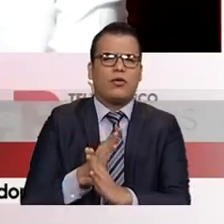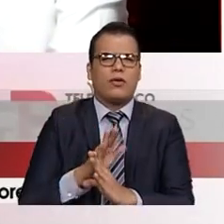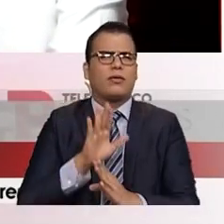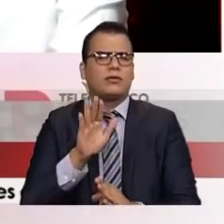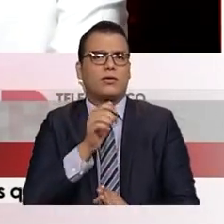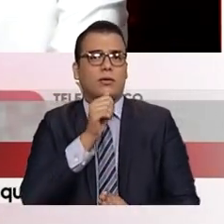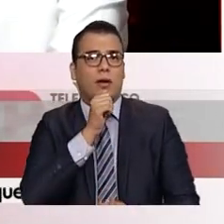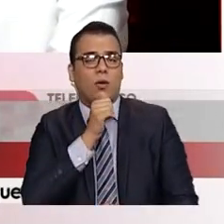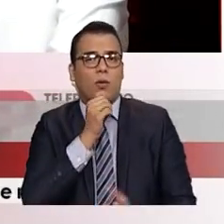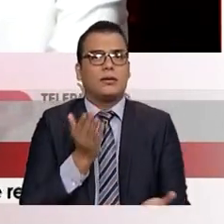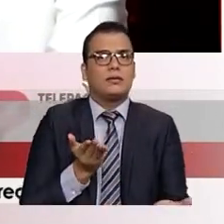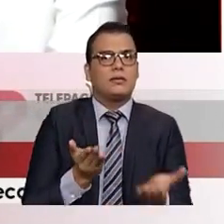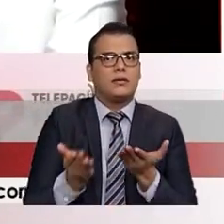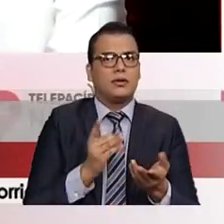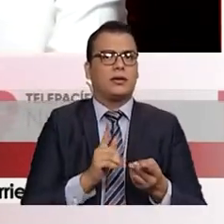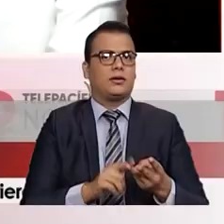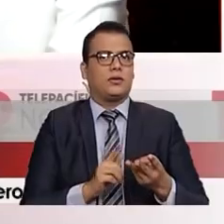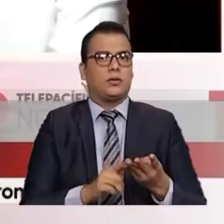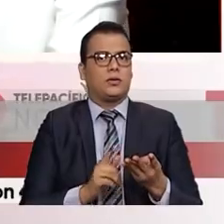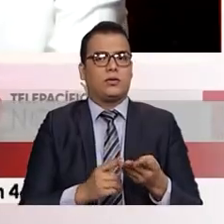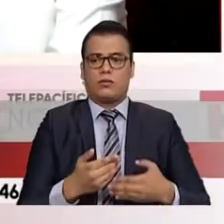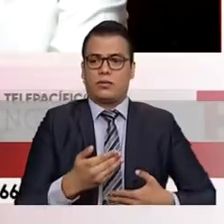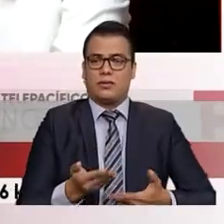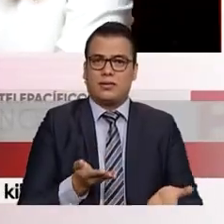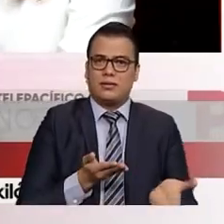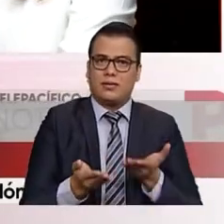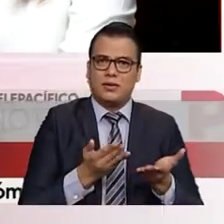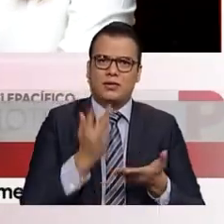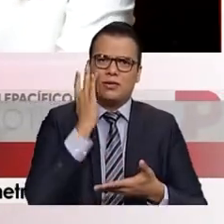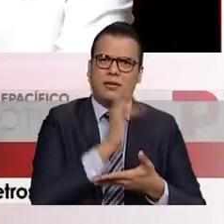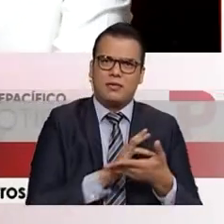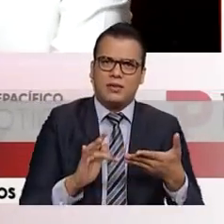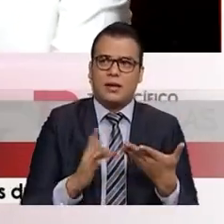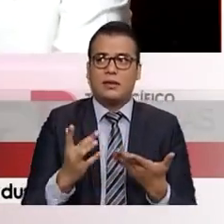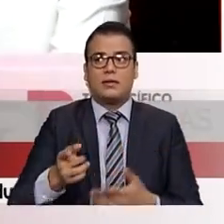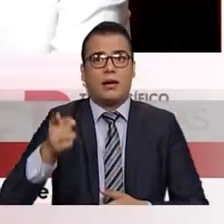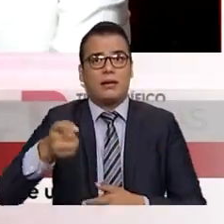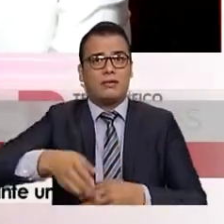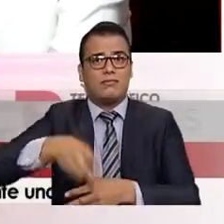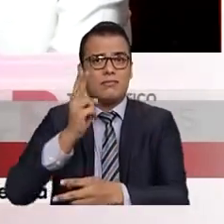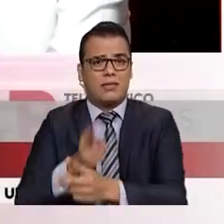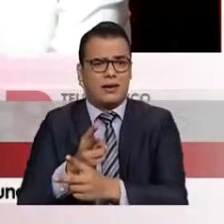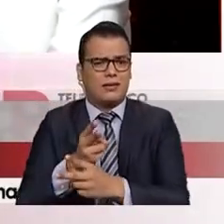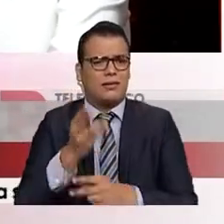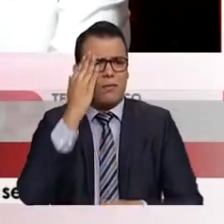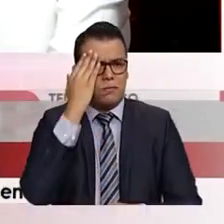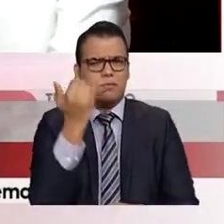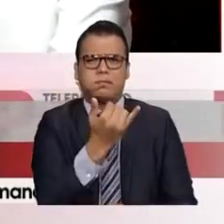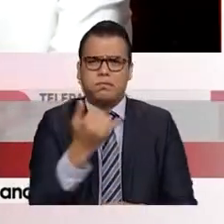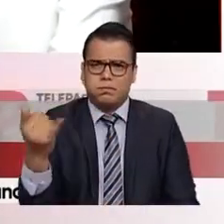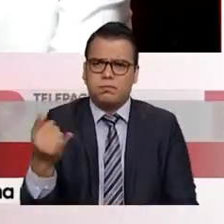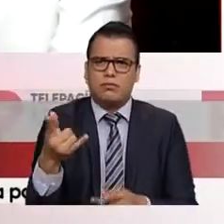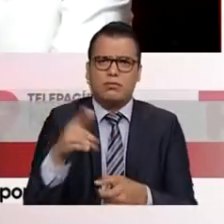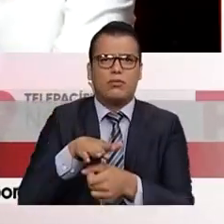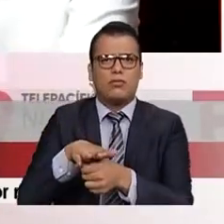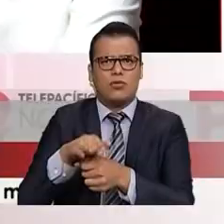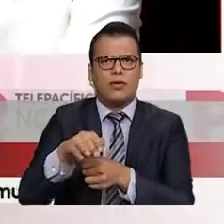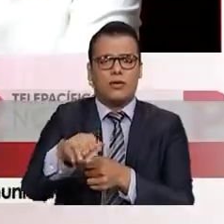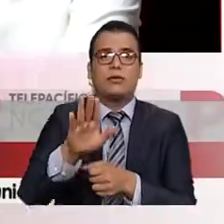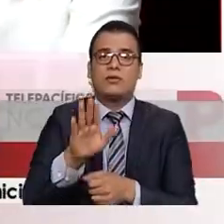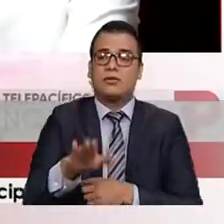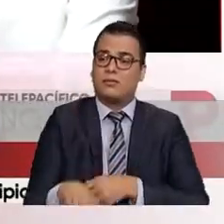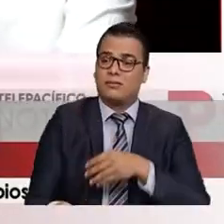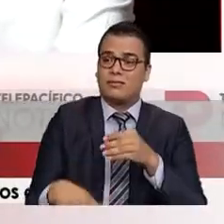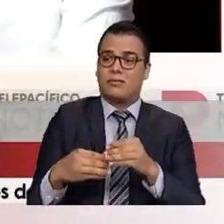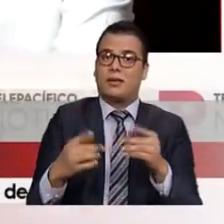el agua temas como el saneamiento básico lo que tiene que ver con la inseguridad marcada en el puerto y ahora el tema